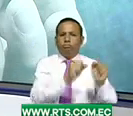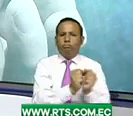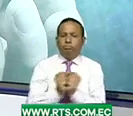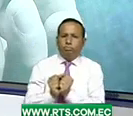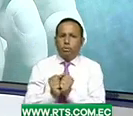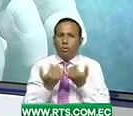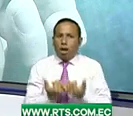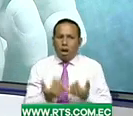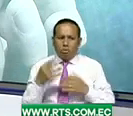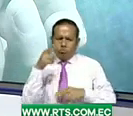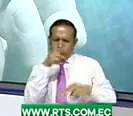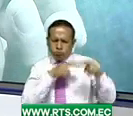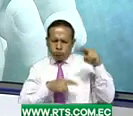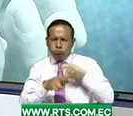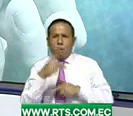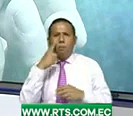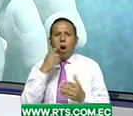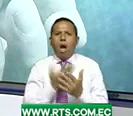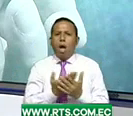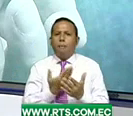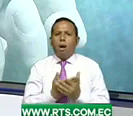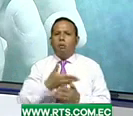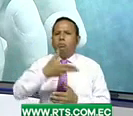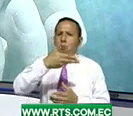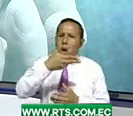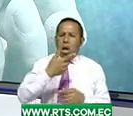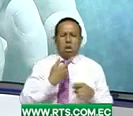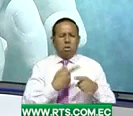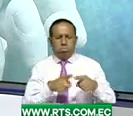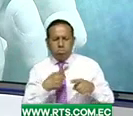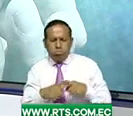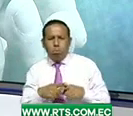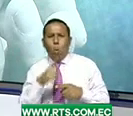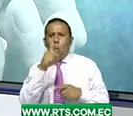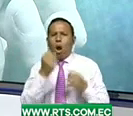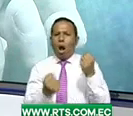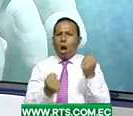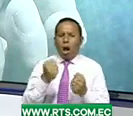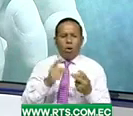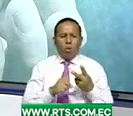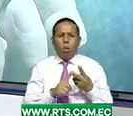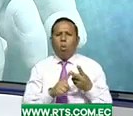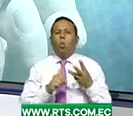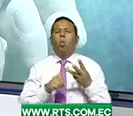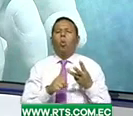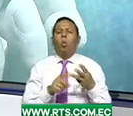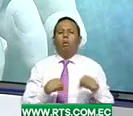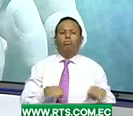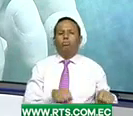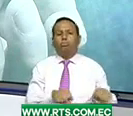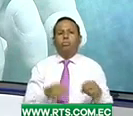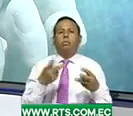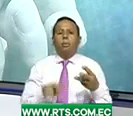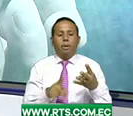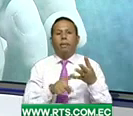varias evidencias como armas de fuego, municiones, un auto y una motocicleta, además de dinero en